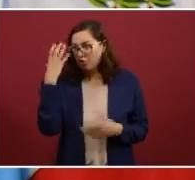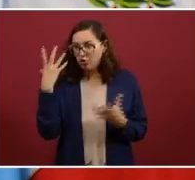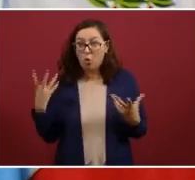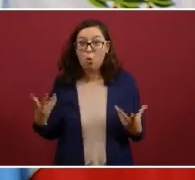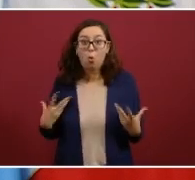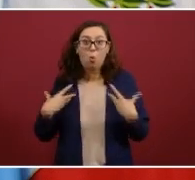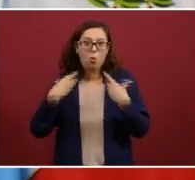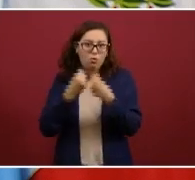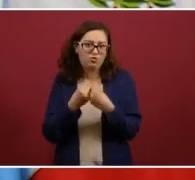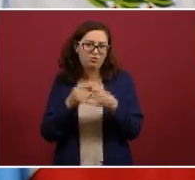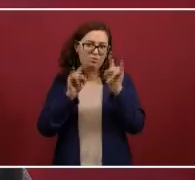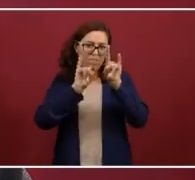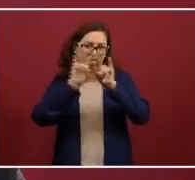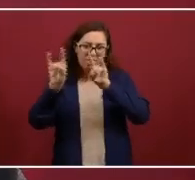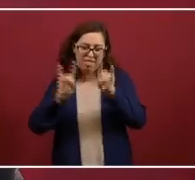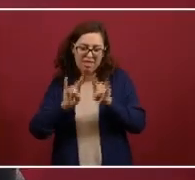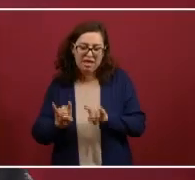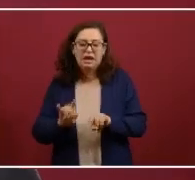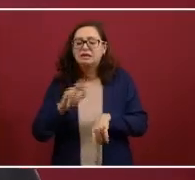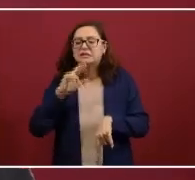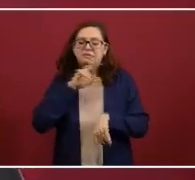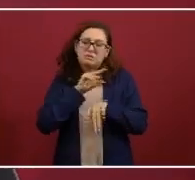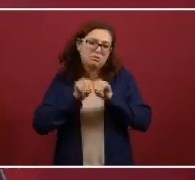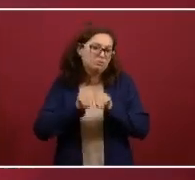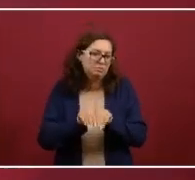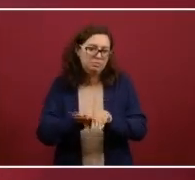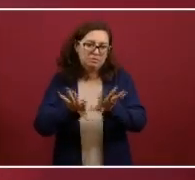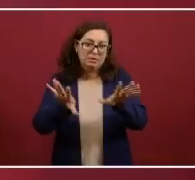que estuviésemos los dos grupos